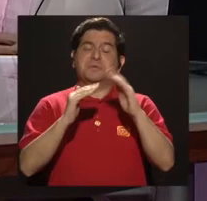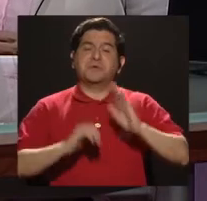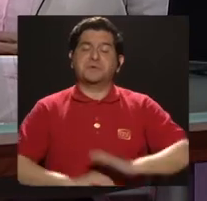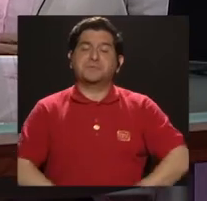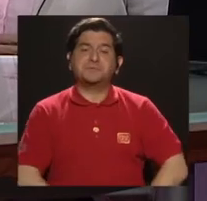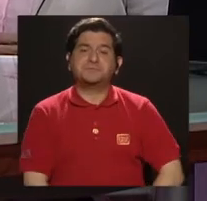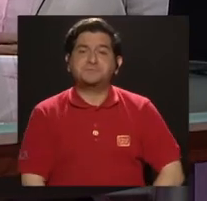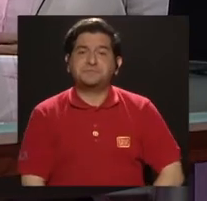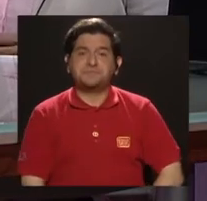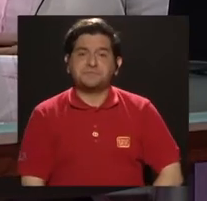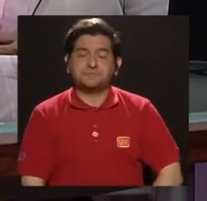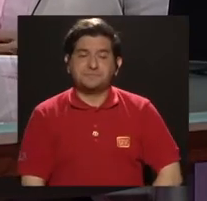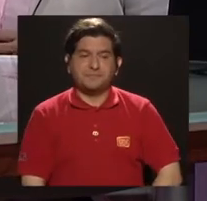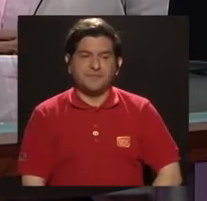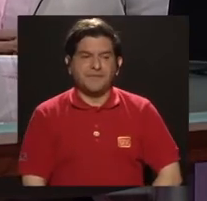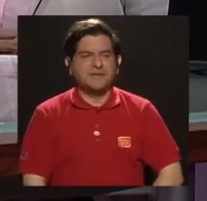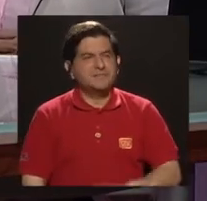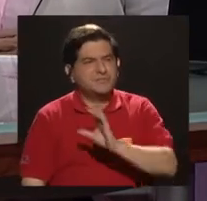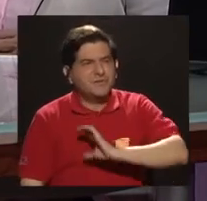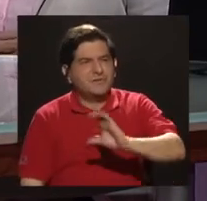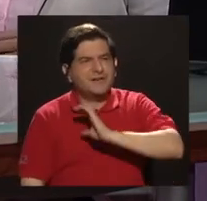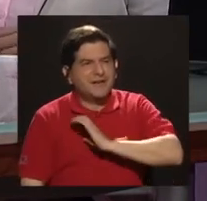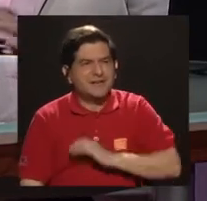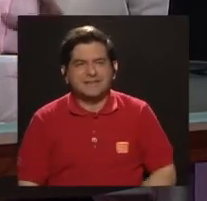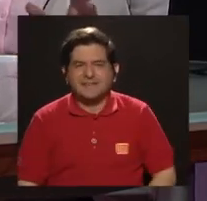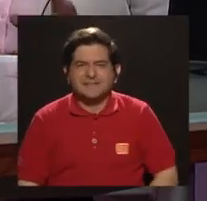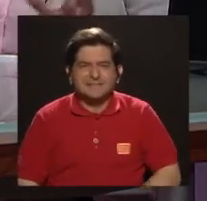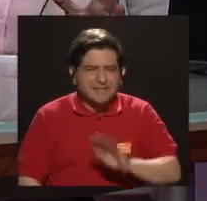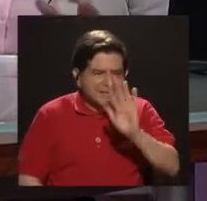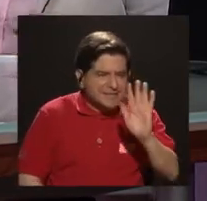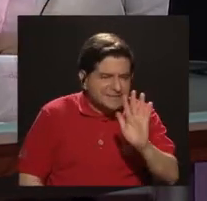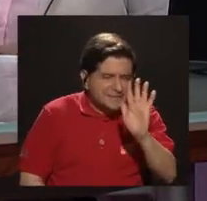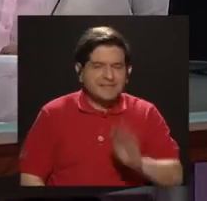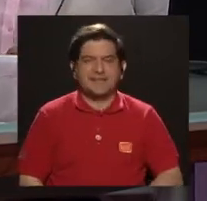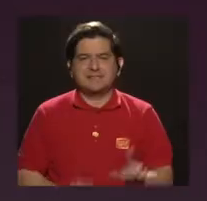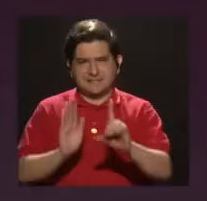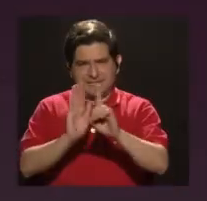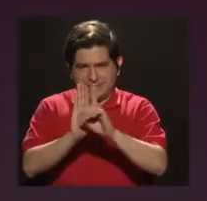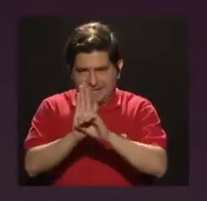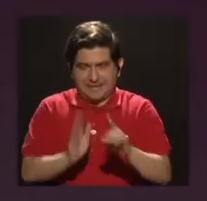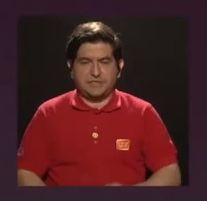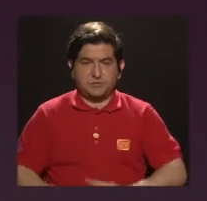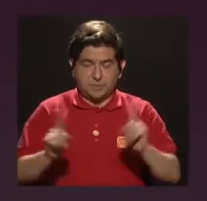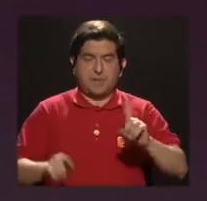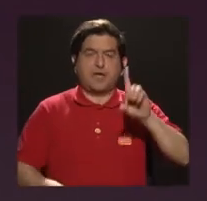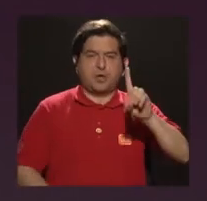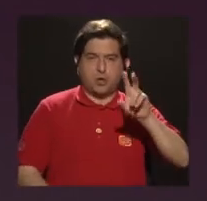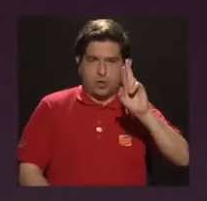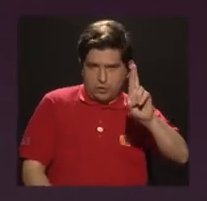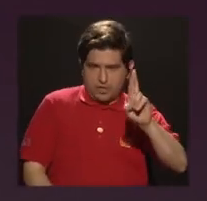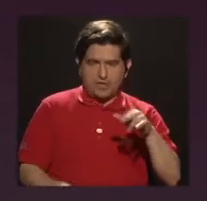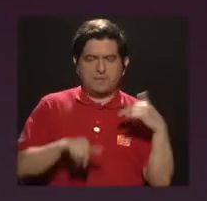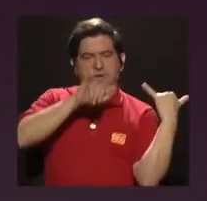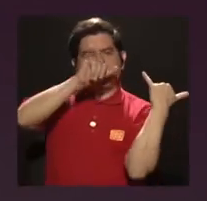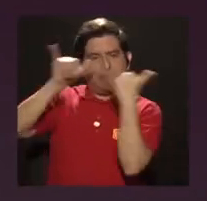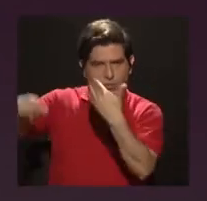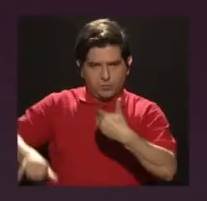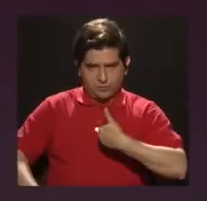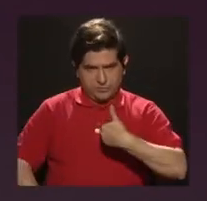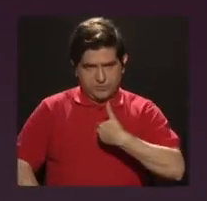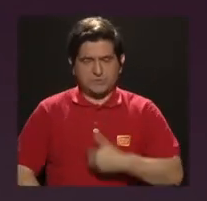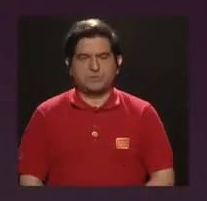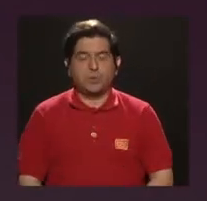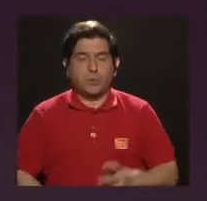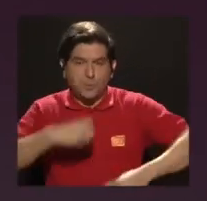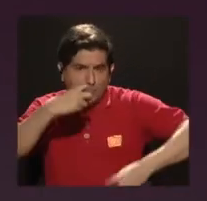entonces eso me esos grises en el derecho que uno nos hace está como en espera ero dilma rousseff está siendo acusada por un